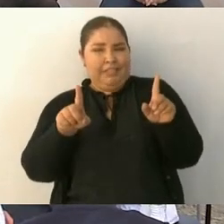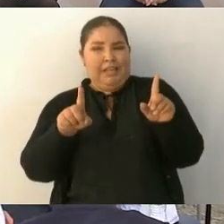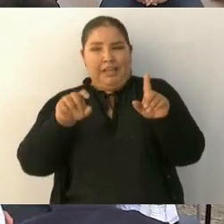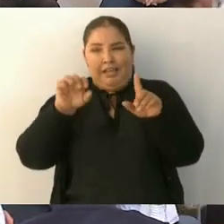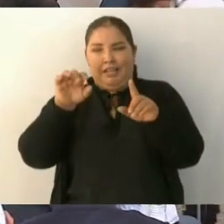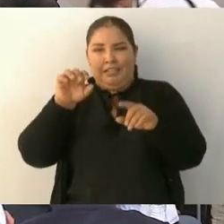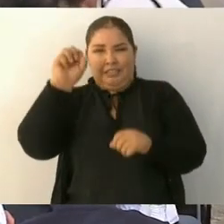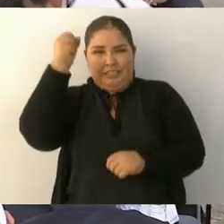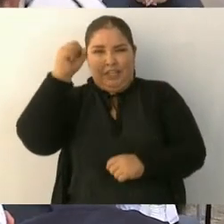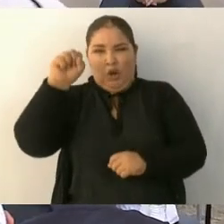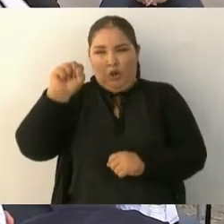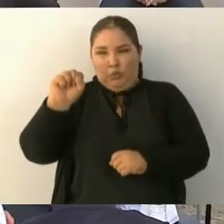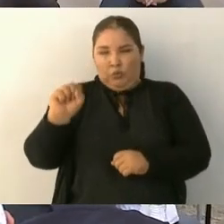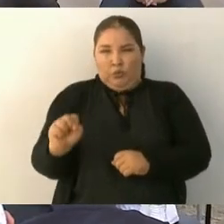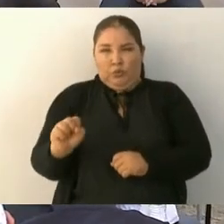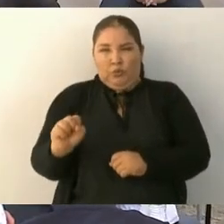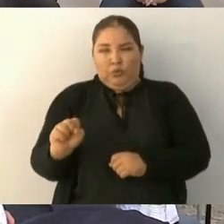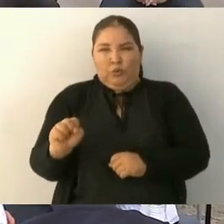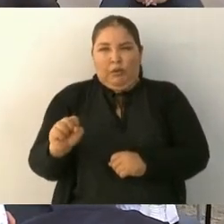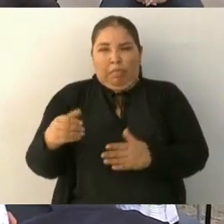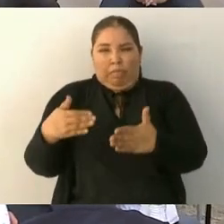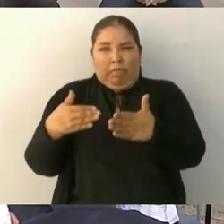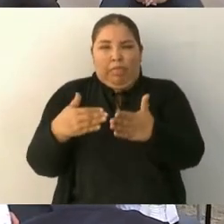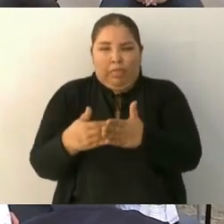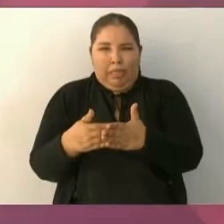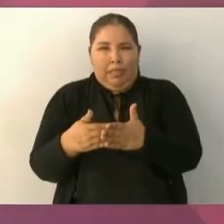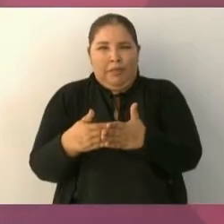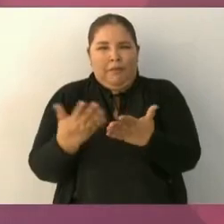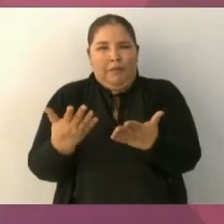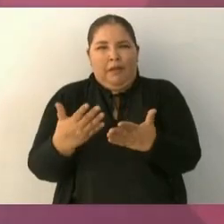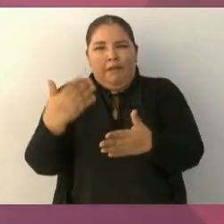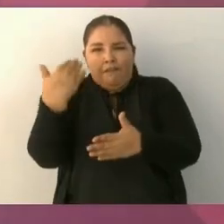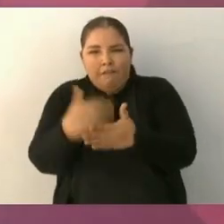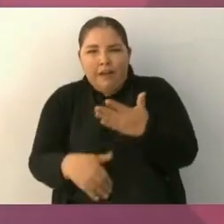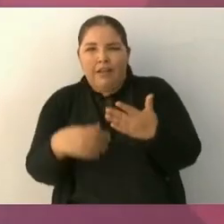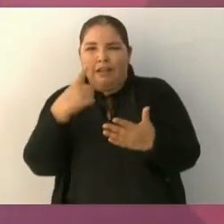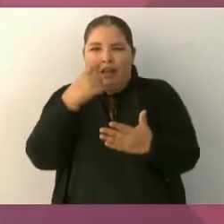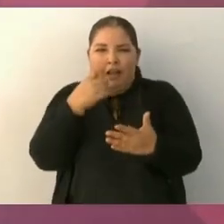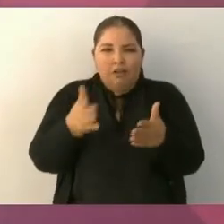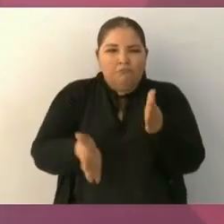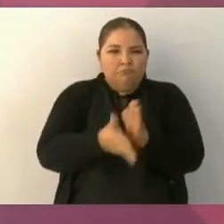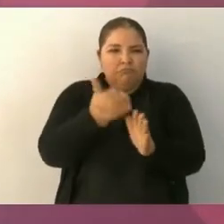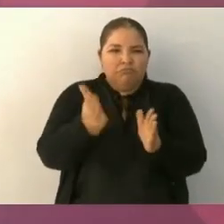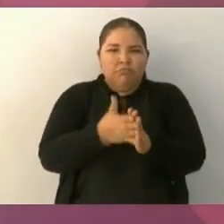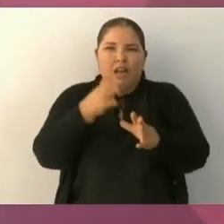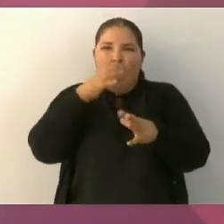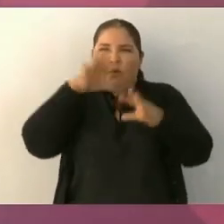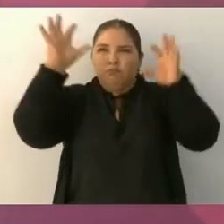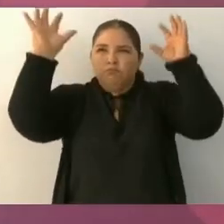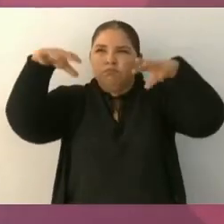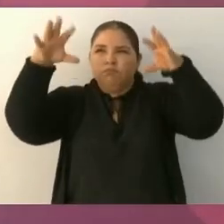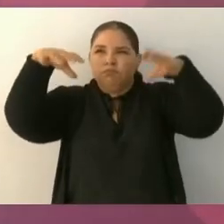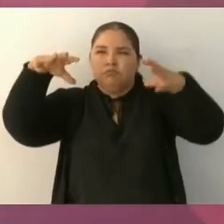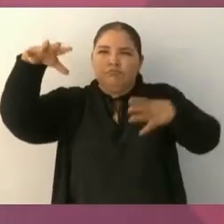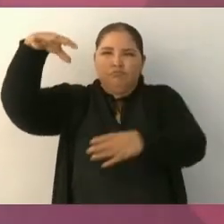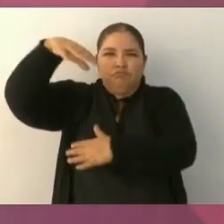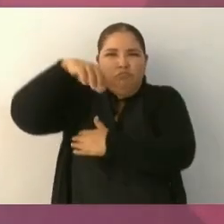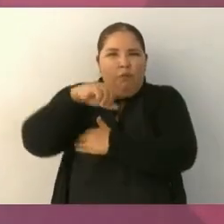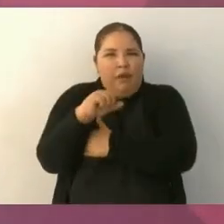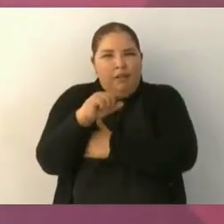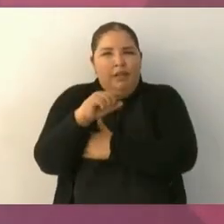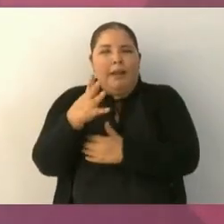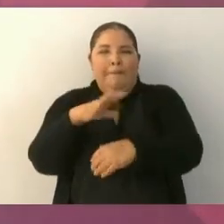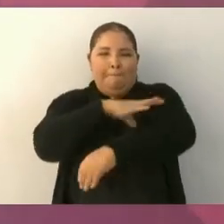del estado ha visto limitado su desarrollo por carecer de infraestructura de captación y distribución de aguas para riego. La presa